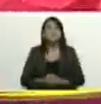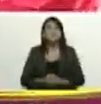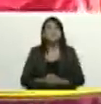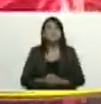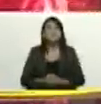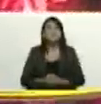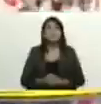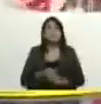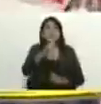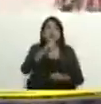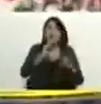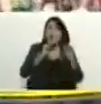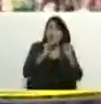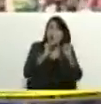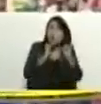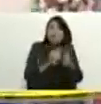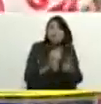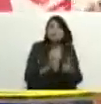los primeros pasos.